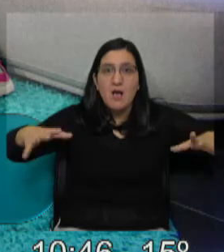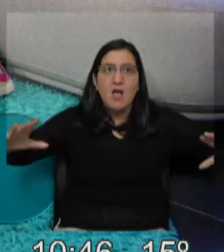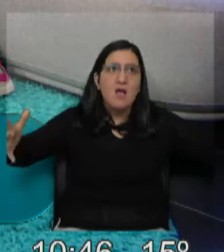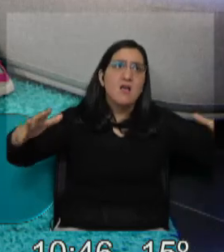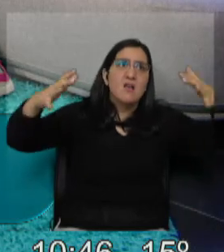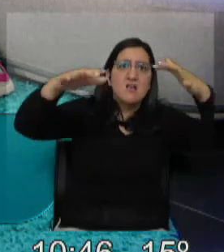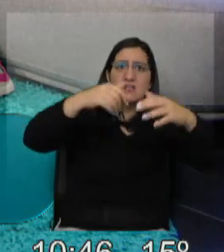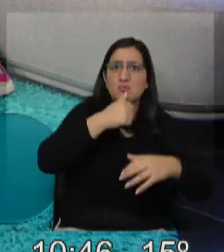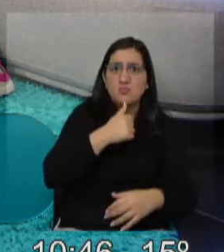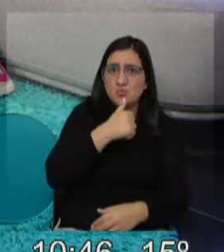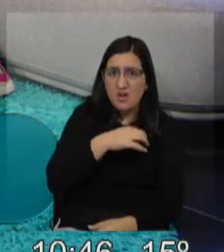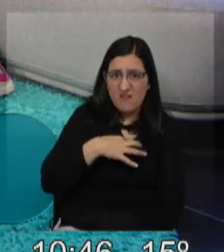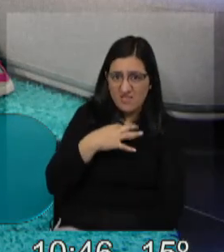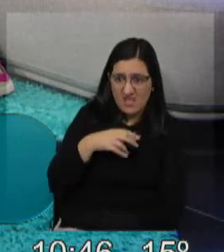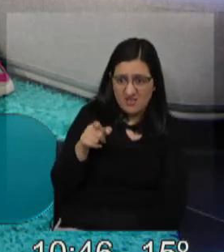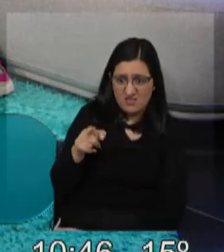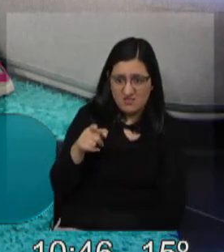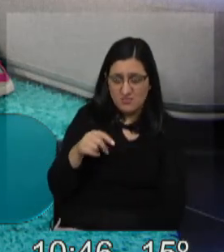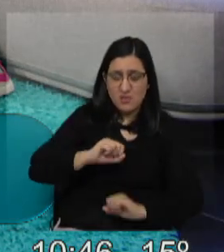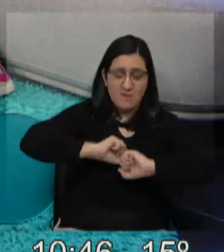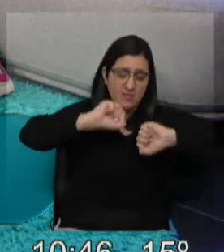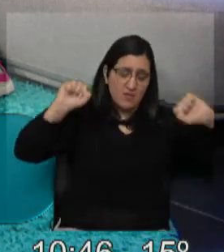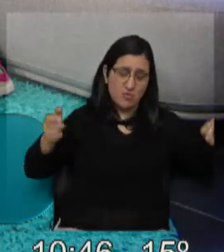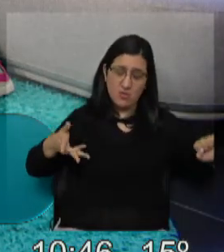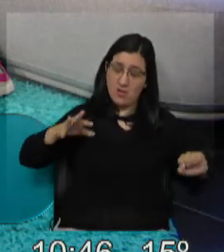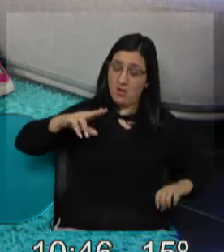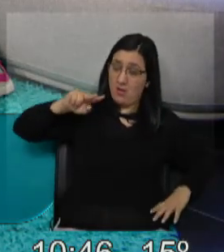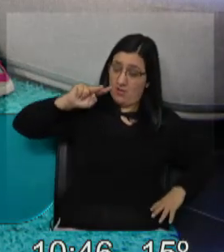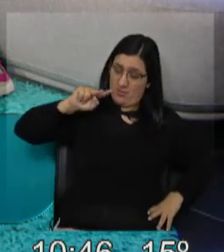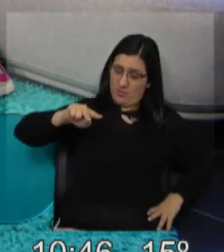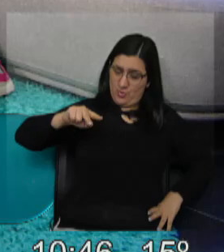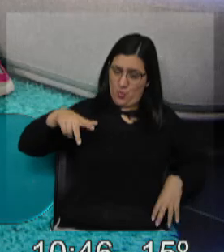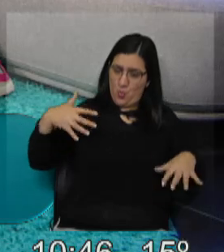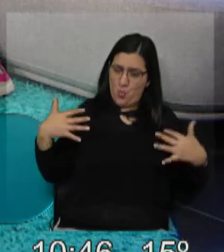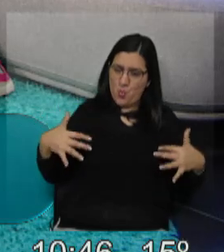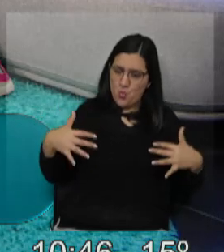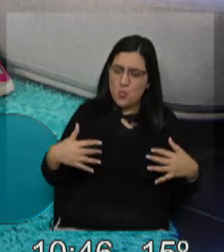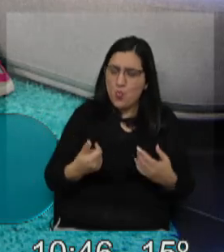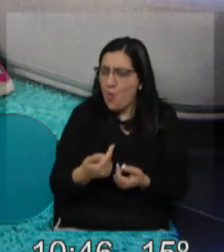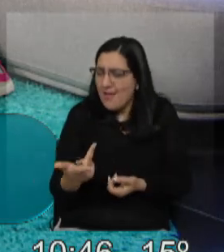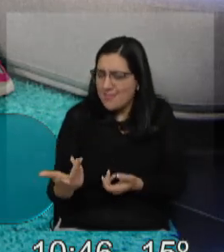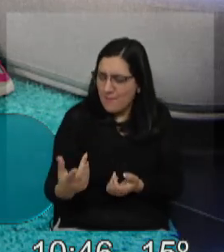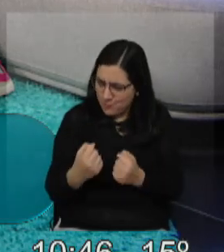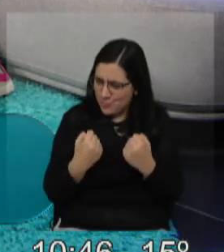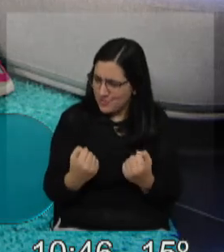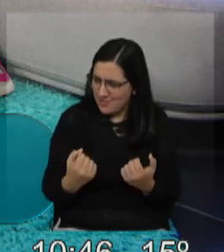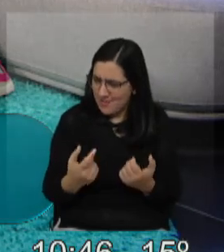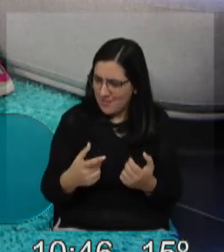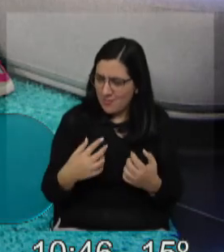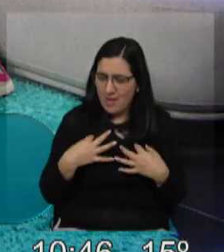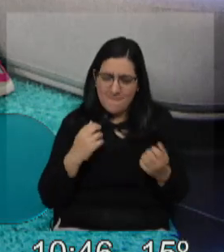está solucionando la vida? ¿Realmente vos te levantás todos los días y decís, ay, qué montón de posibilidades que tengo para vestirme? ¿O en realidad